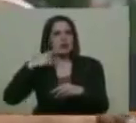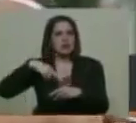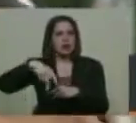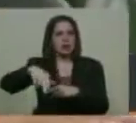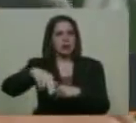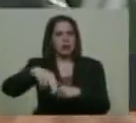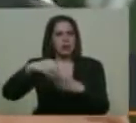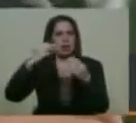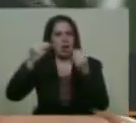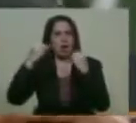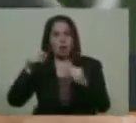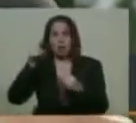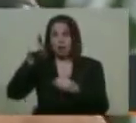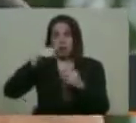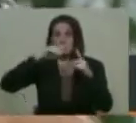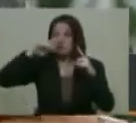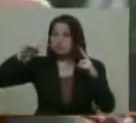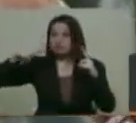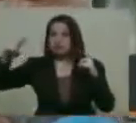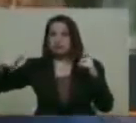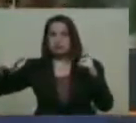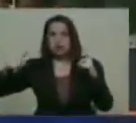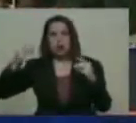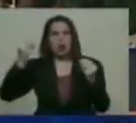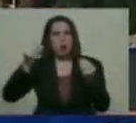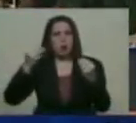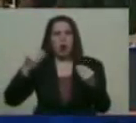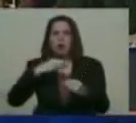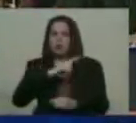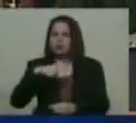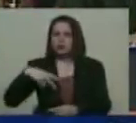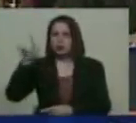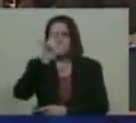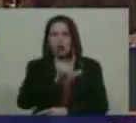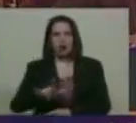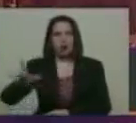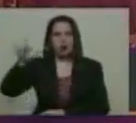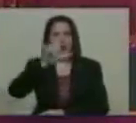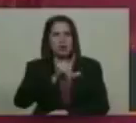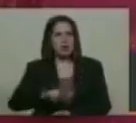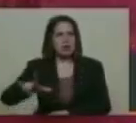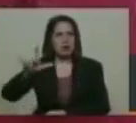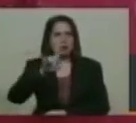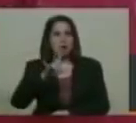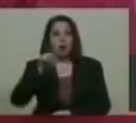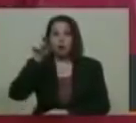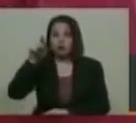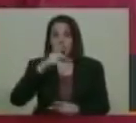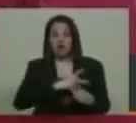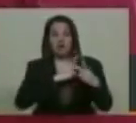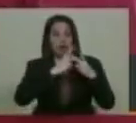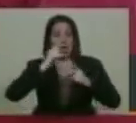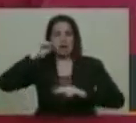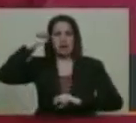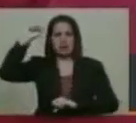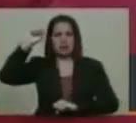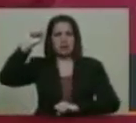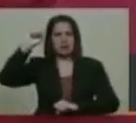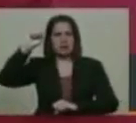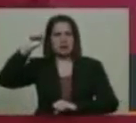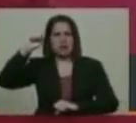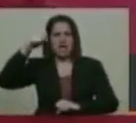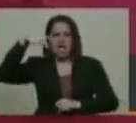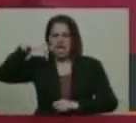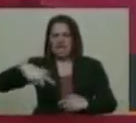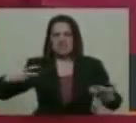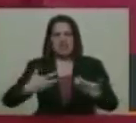como estadista, usted lo queremos, usted ha sido valiente en medio de esta